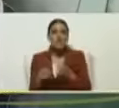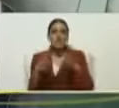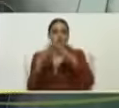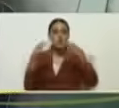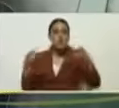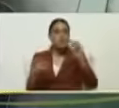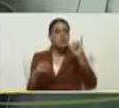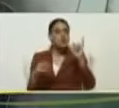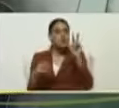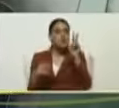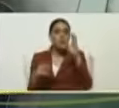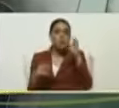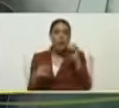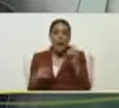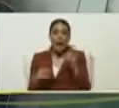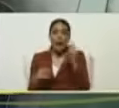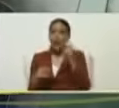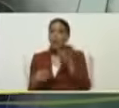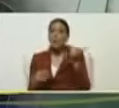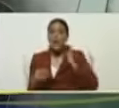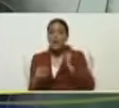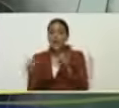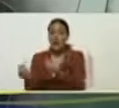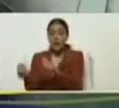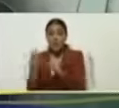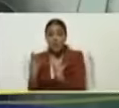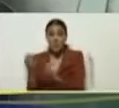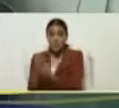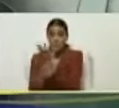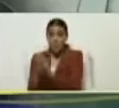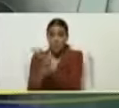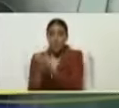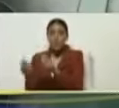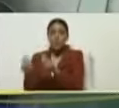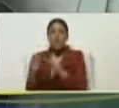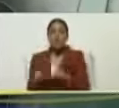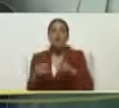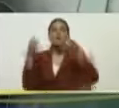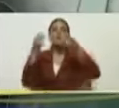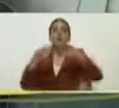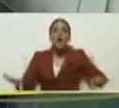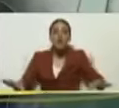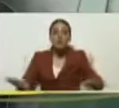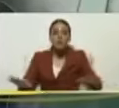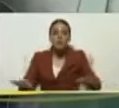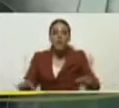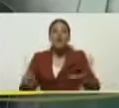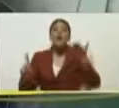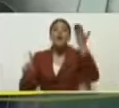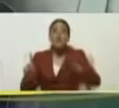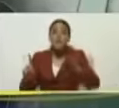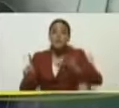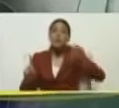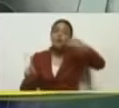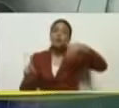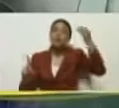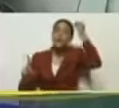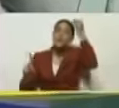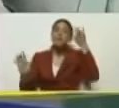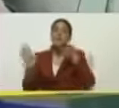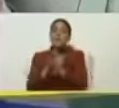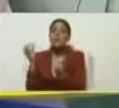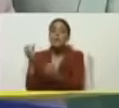el producto que salga sea orgánico, porque es la otra gran meta, la producción ecológica, sana,